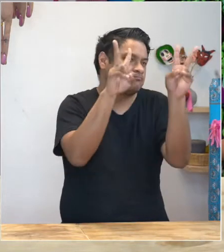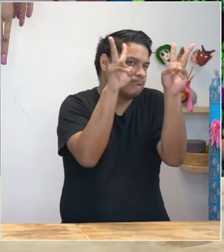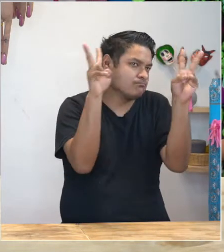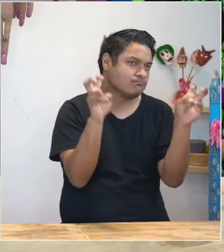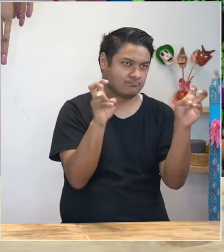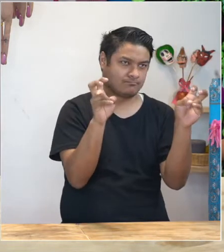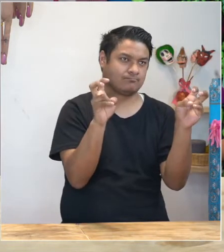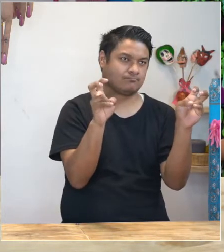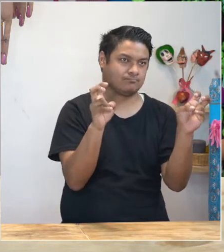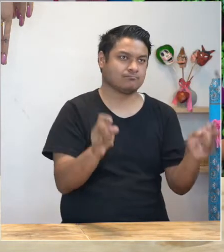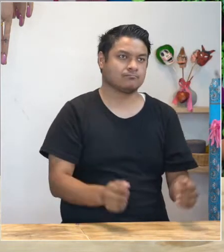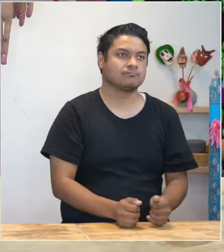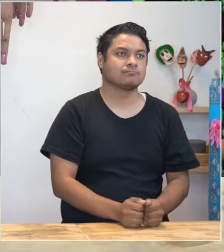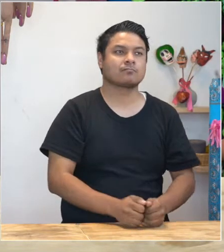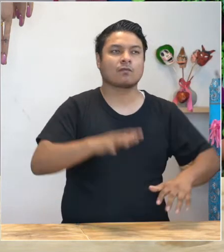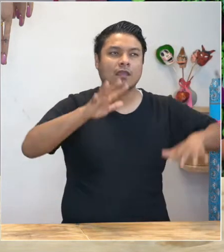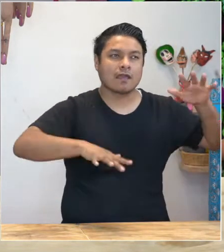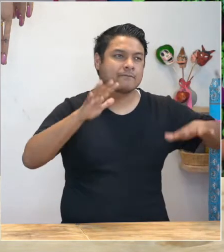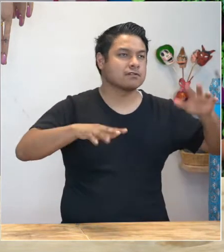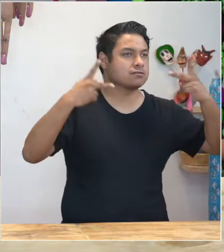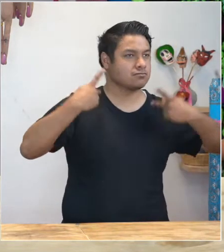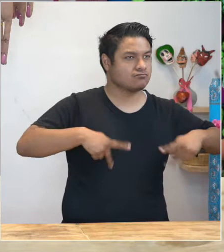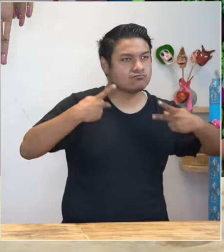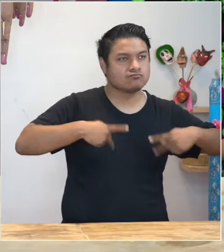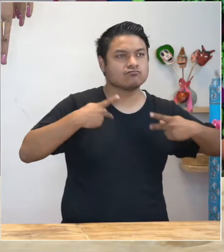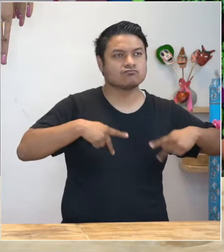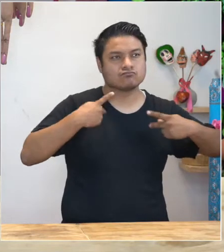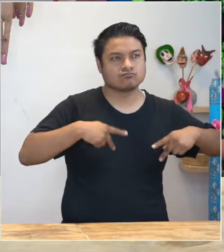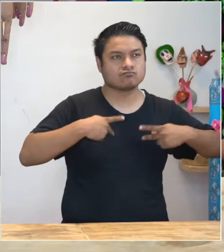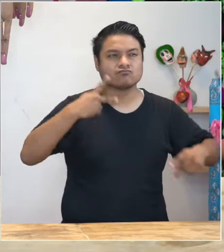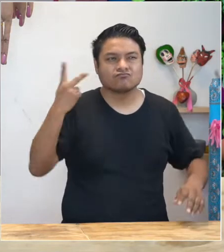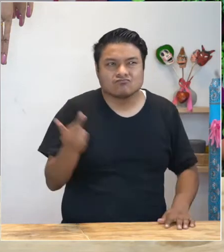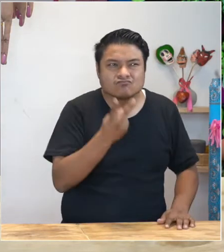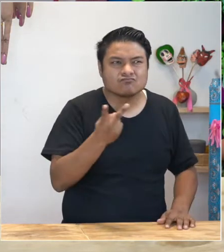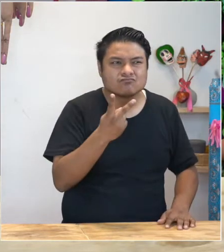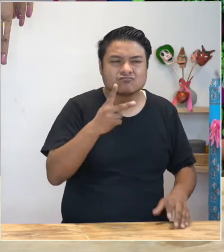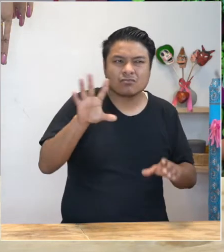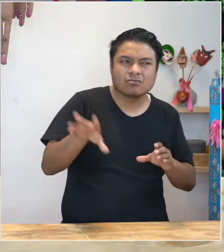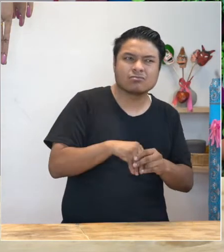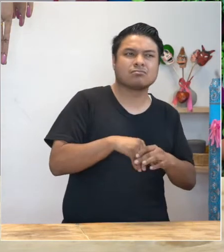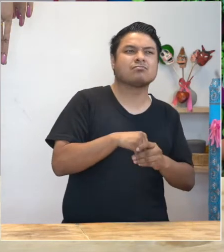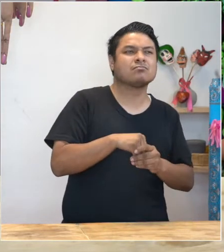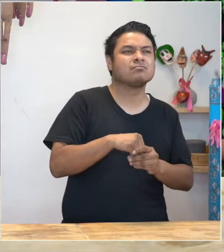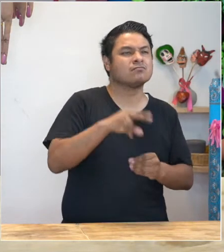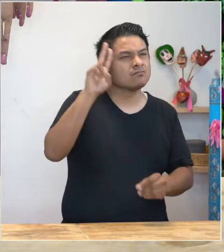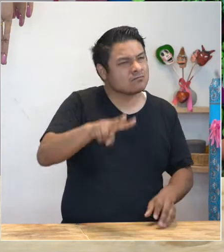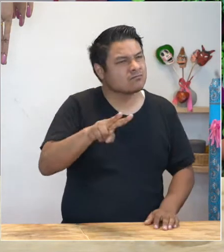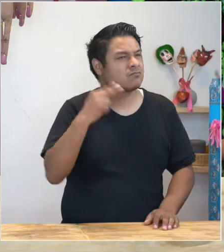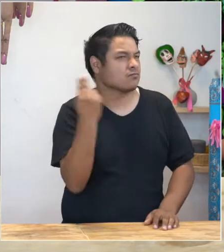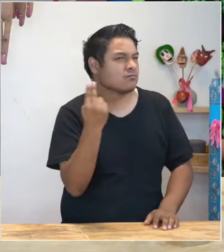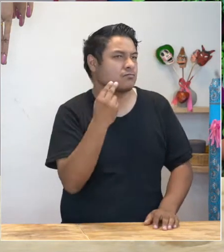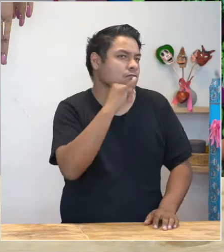A veces se preguntan si la inclusión es verdaderamente necesaria, ¿no? Si necesitamos la inclusión en nuestra